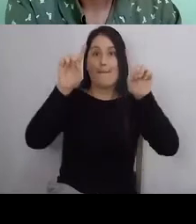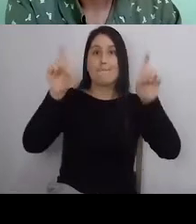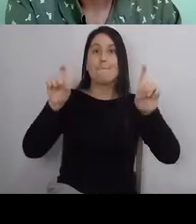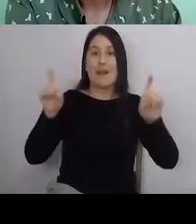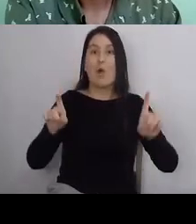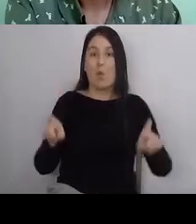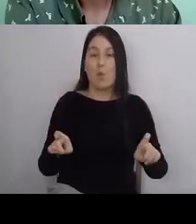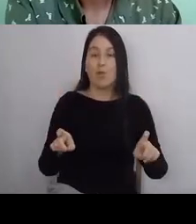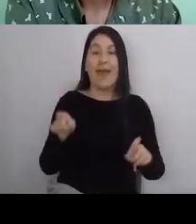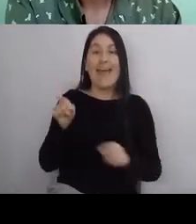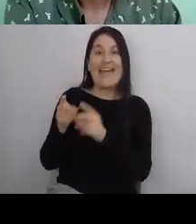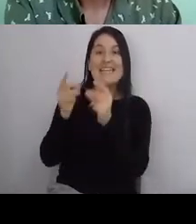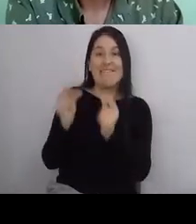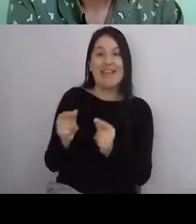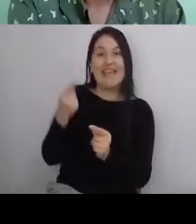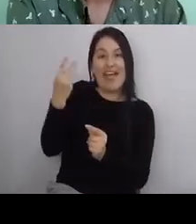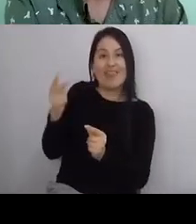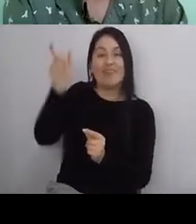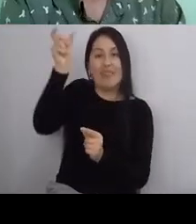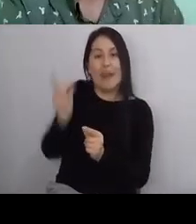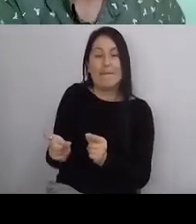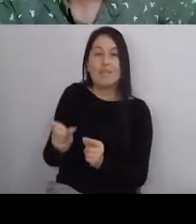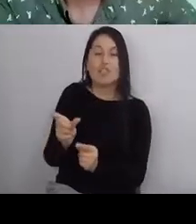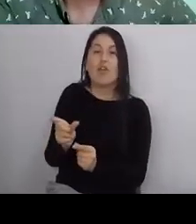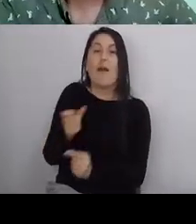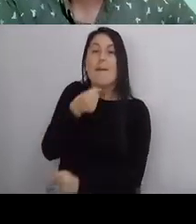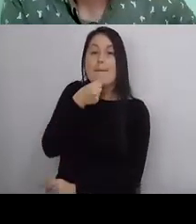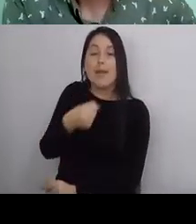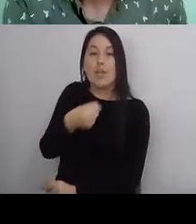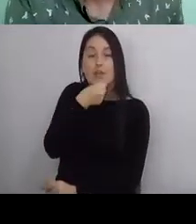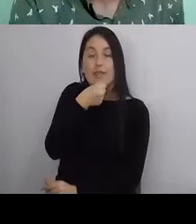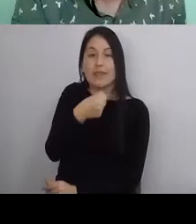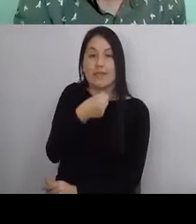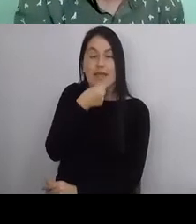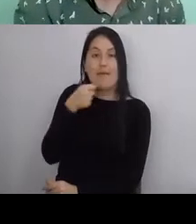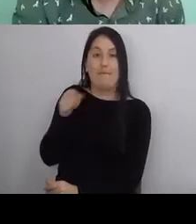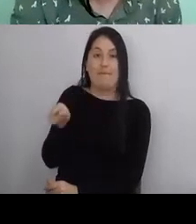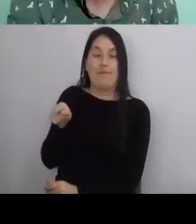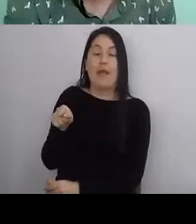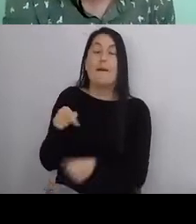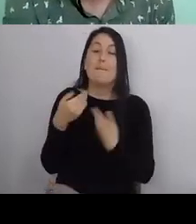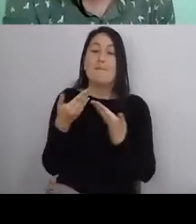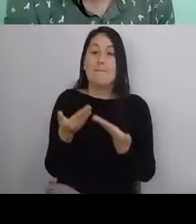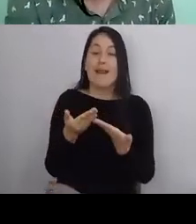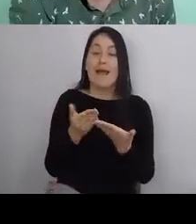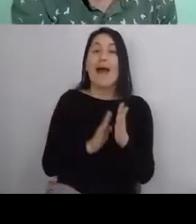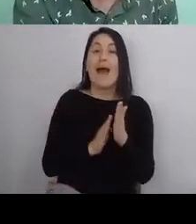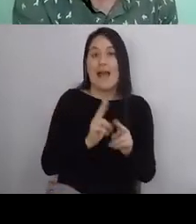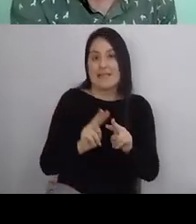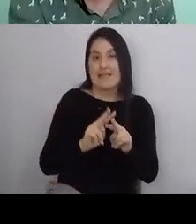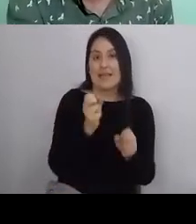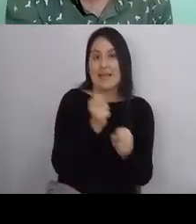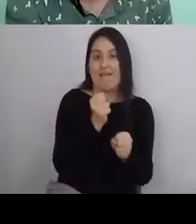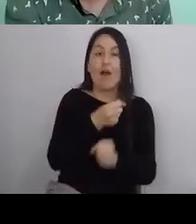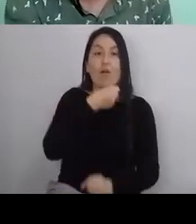la habilidad del periodista, ese conocimiento técnico que puede tener este periodista para poder desarrollar la tarea, ¿ya? Y